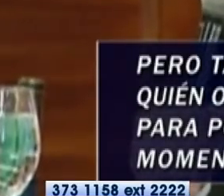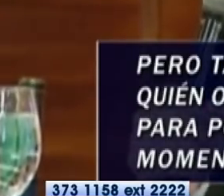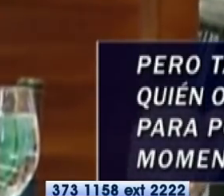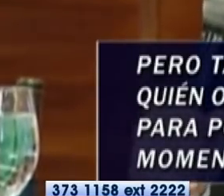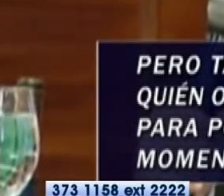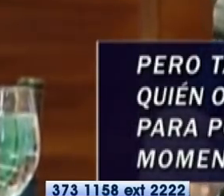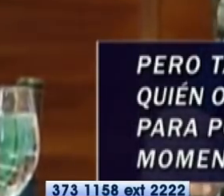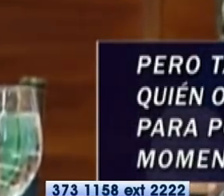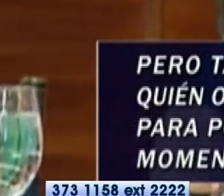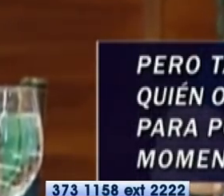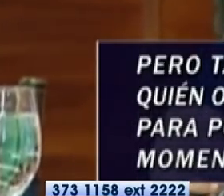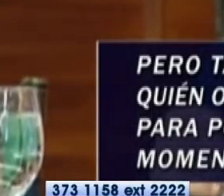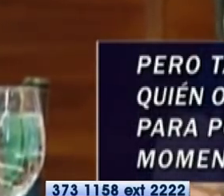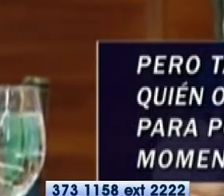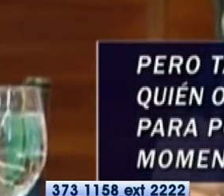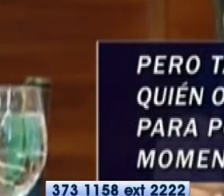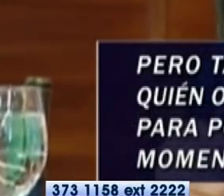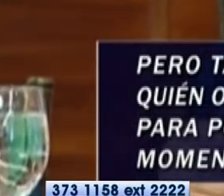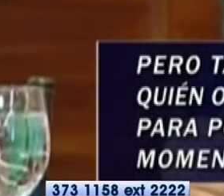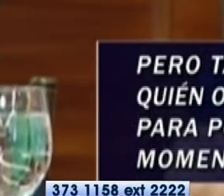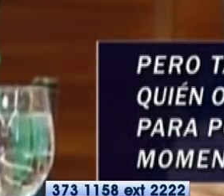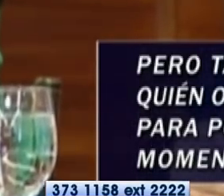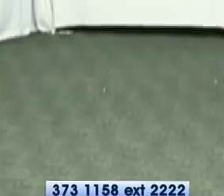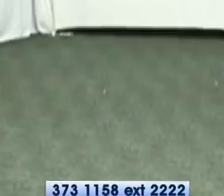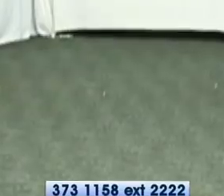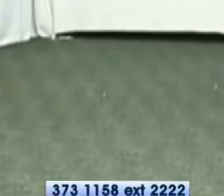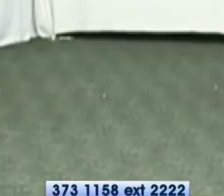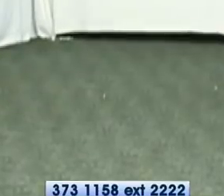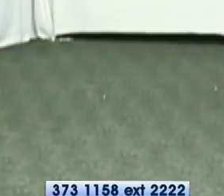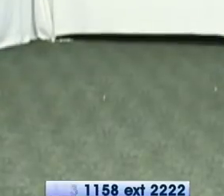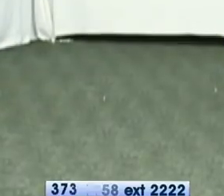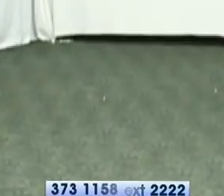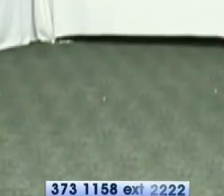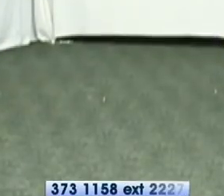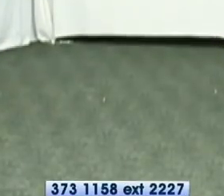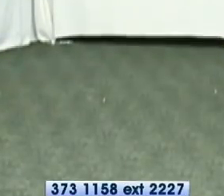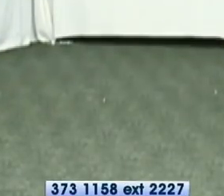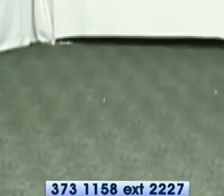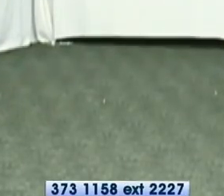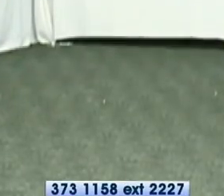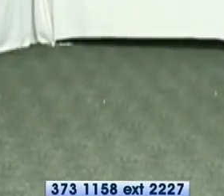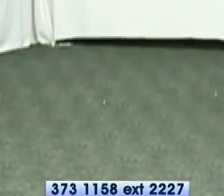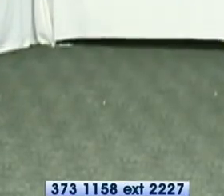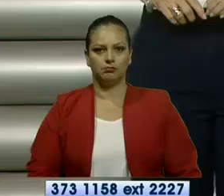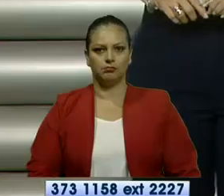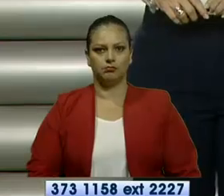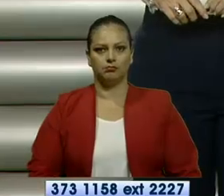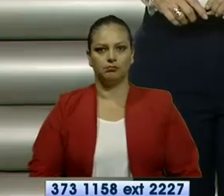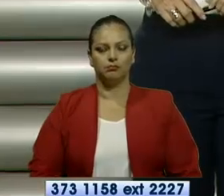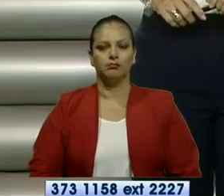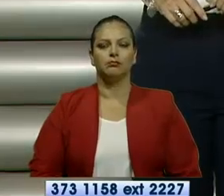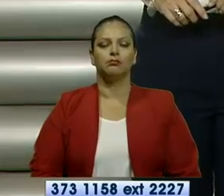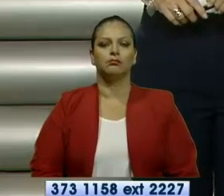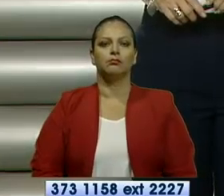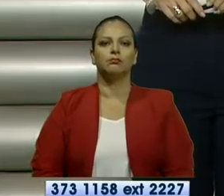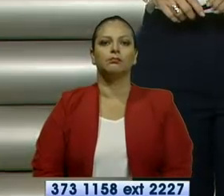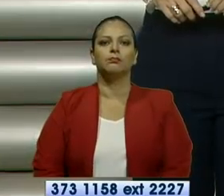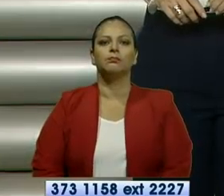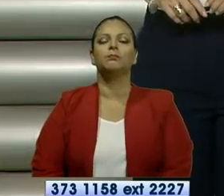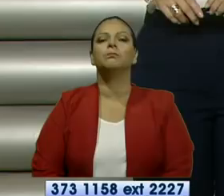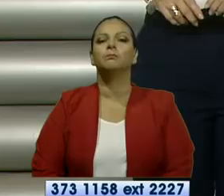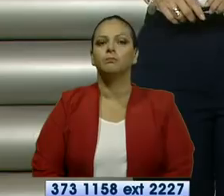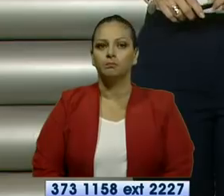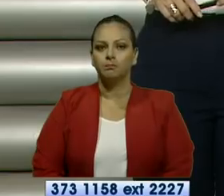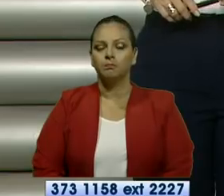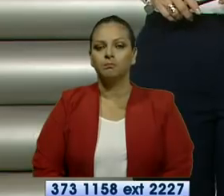gestión en el momento que sea requerido. En Quito informó Andrea Orbe. Las declaraciones